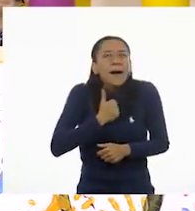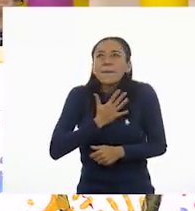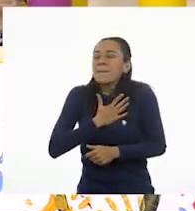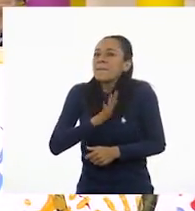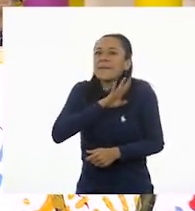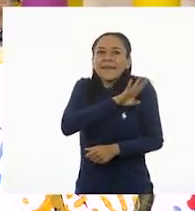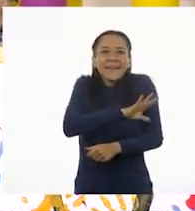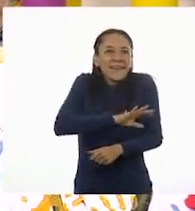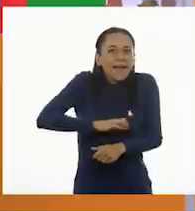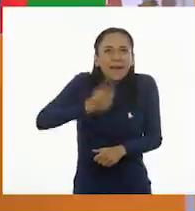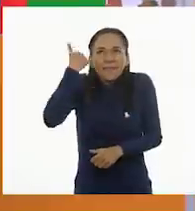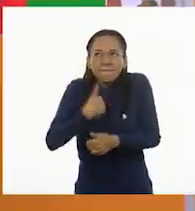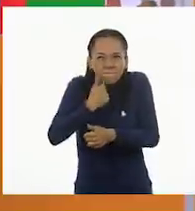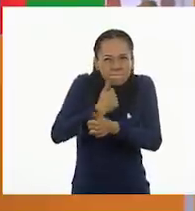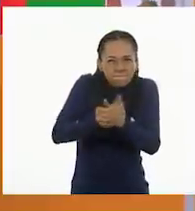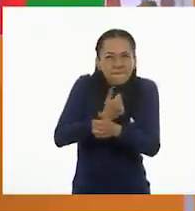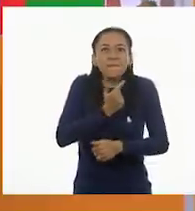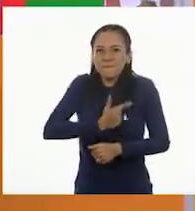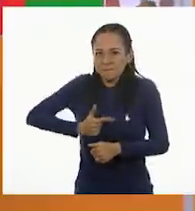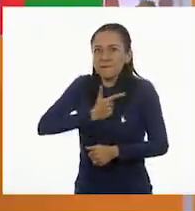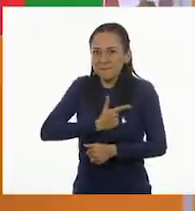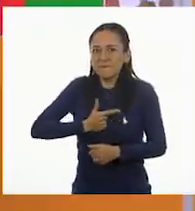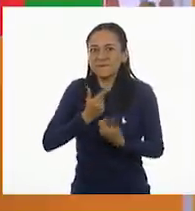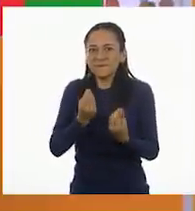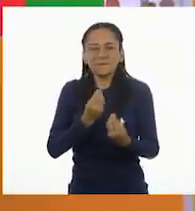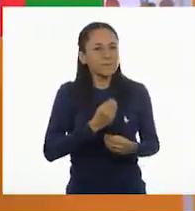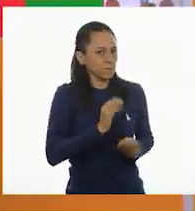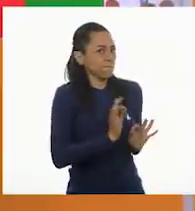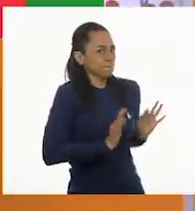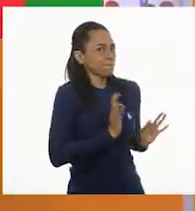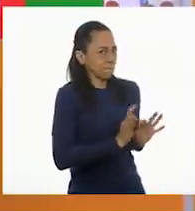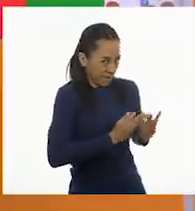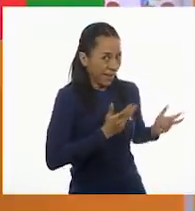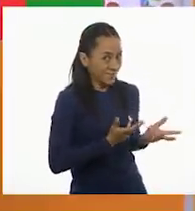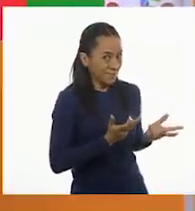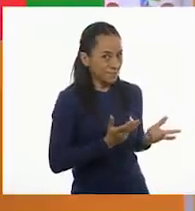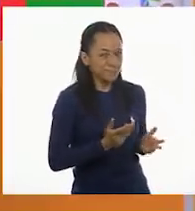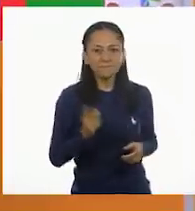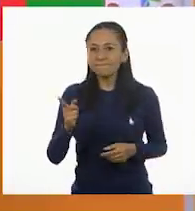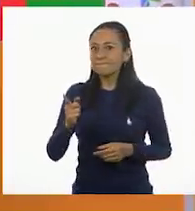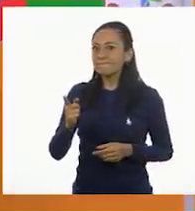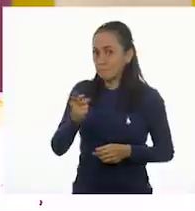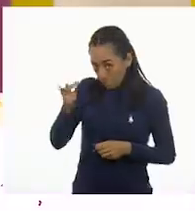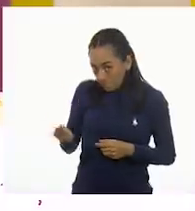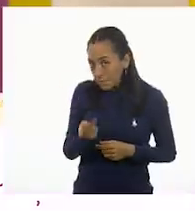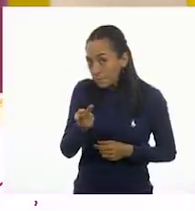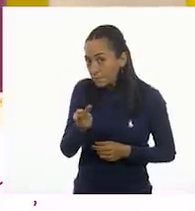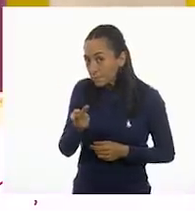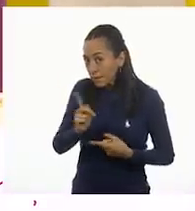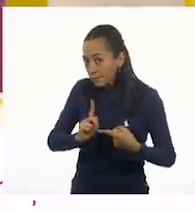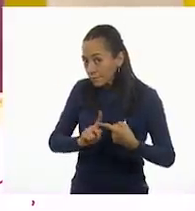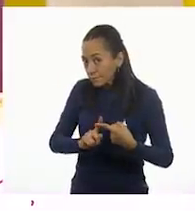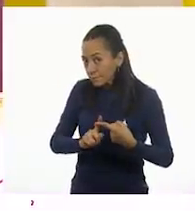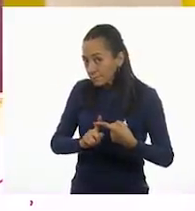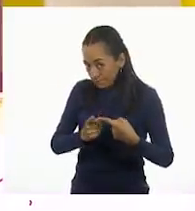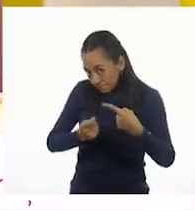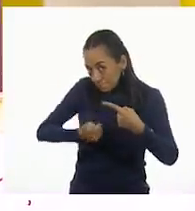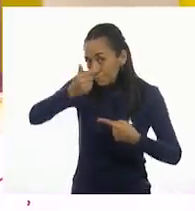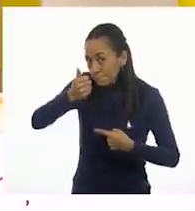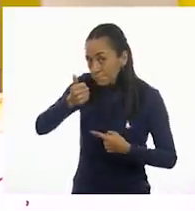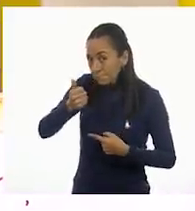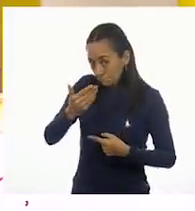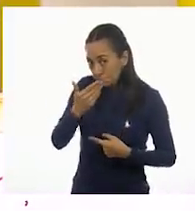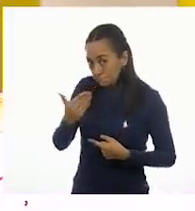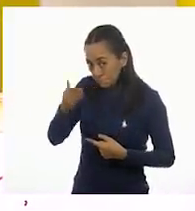¡Pues hagámoslo! ¡Perfecto! Vamos a hacer la primer pregunta, ¿les parece? ¡Sí! Bueno, pongan mucha